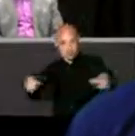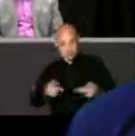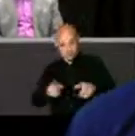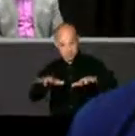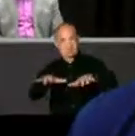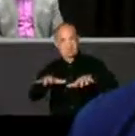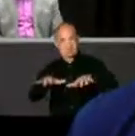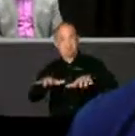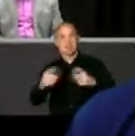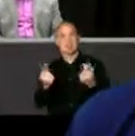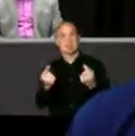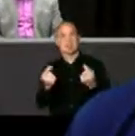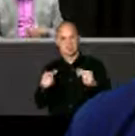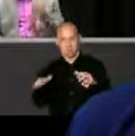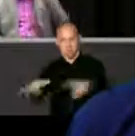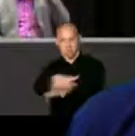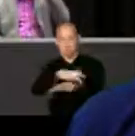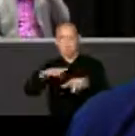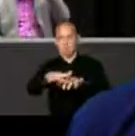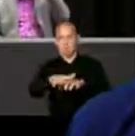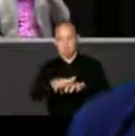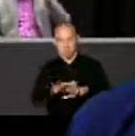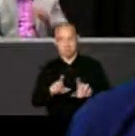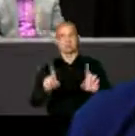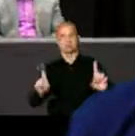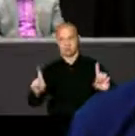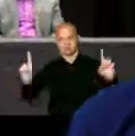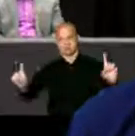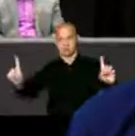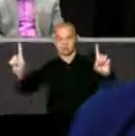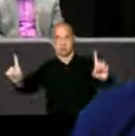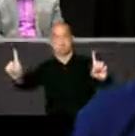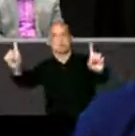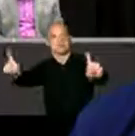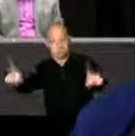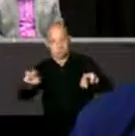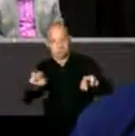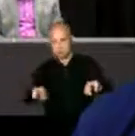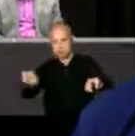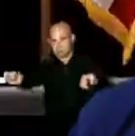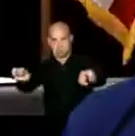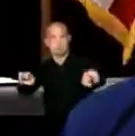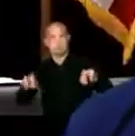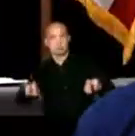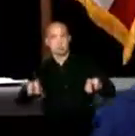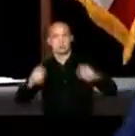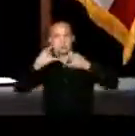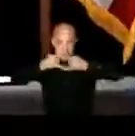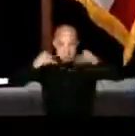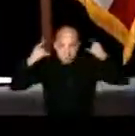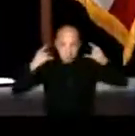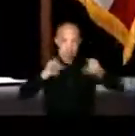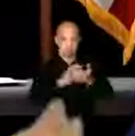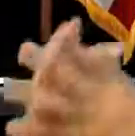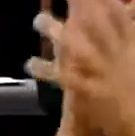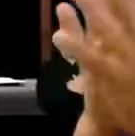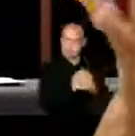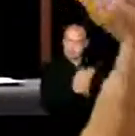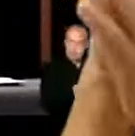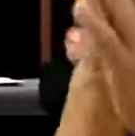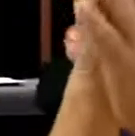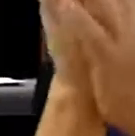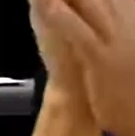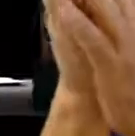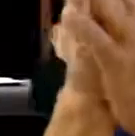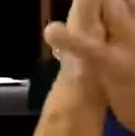sin mascarilla, puede tener una multa de $500. Turistas y otros pueden ser llevados